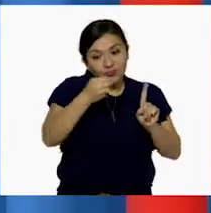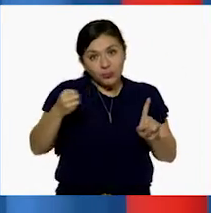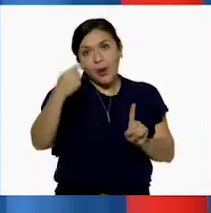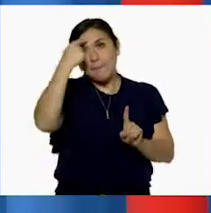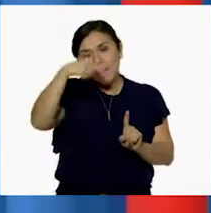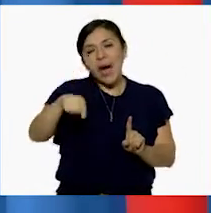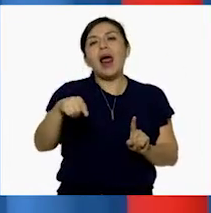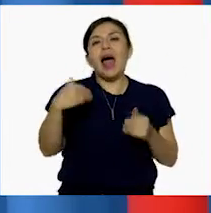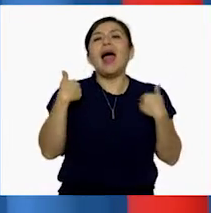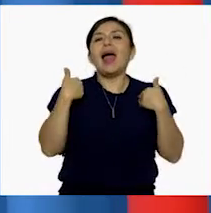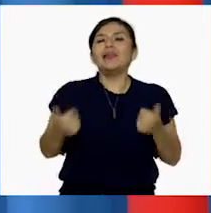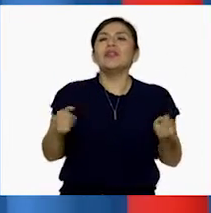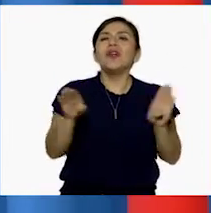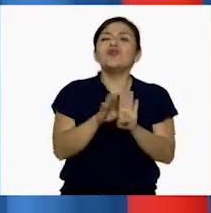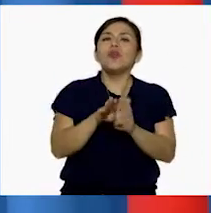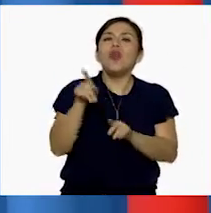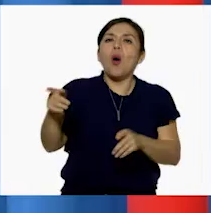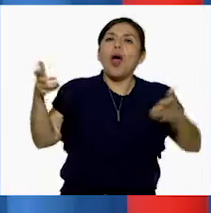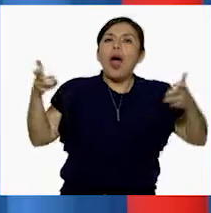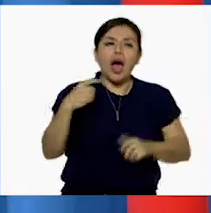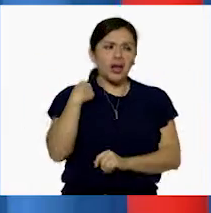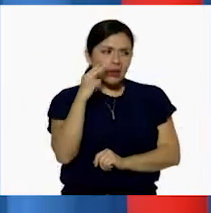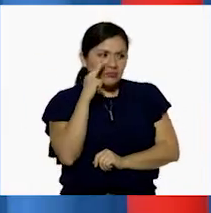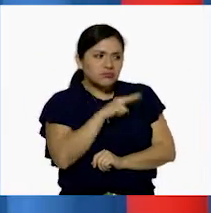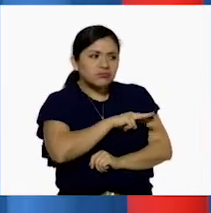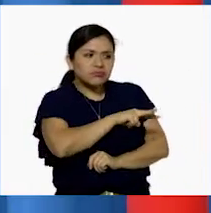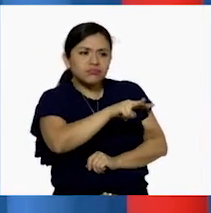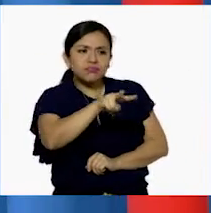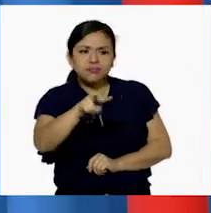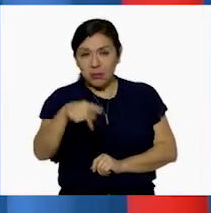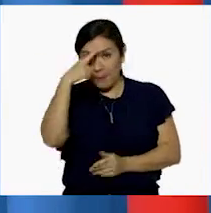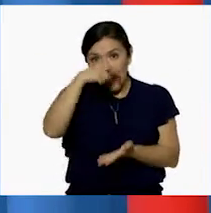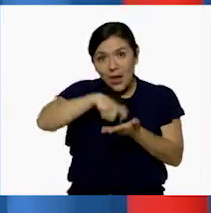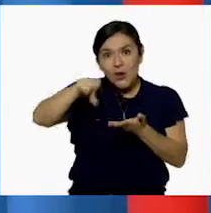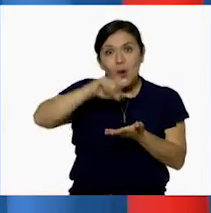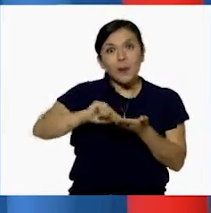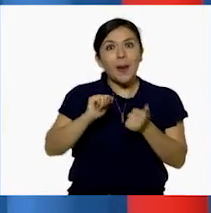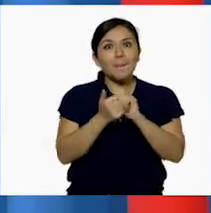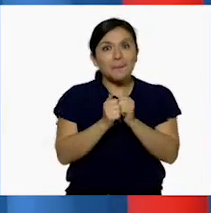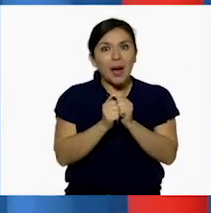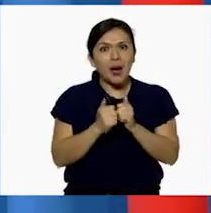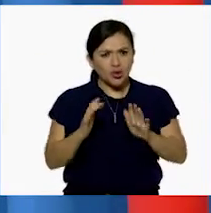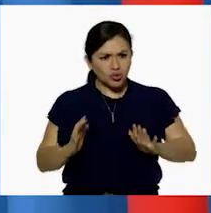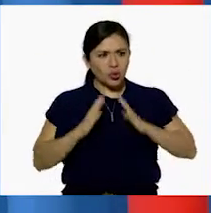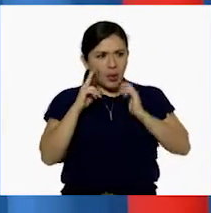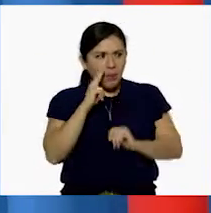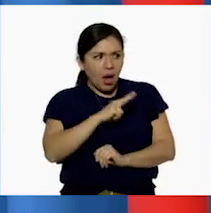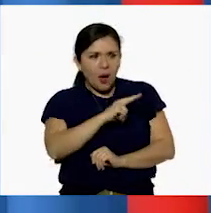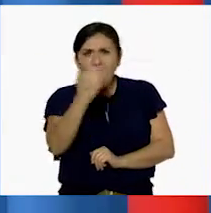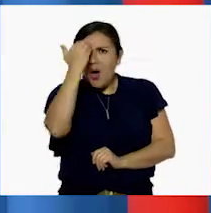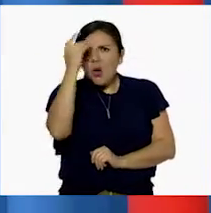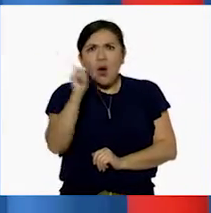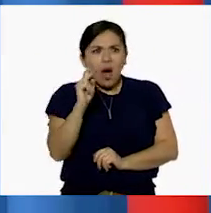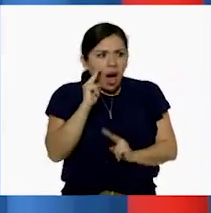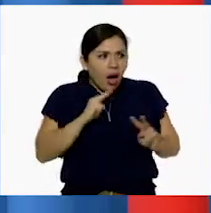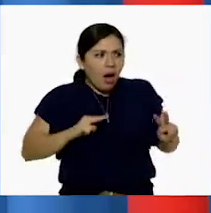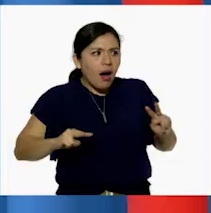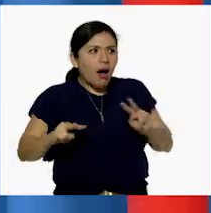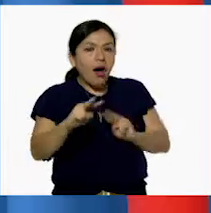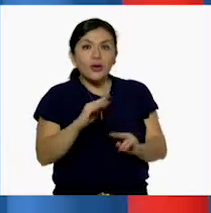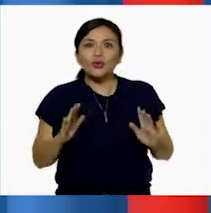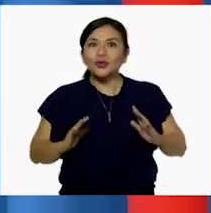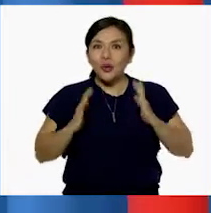se justifica la forma en la cual mira la compra del pan, con sorpresa, maravillado ante lo desconocido, para él